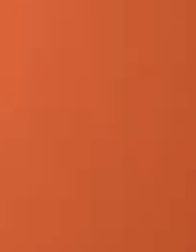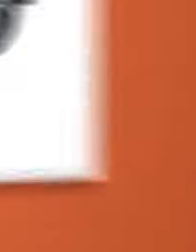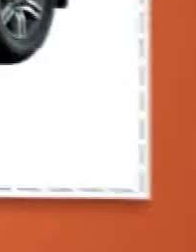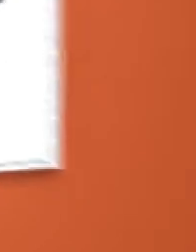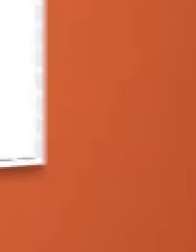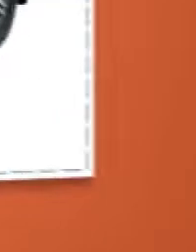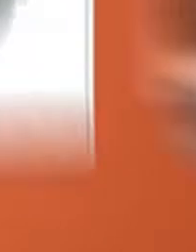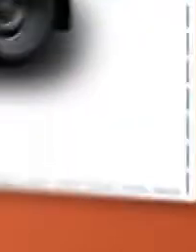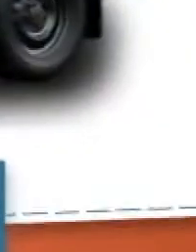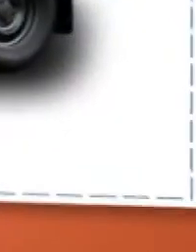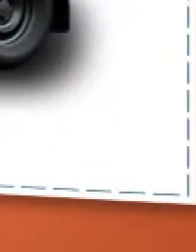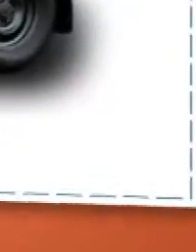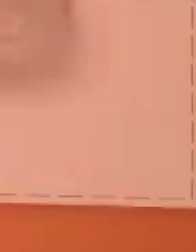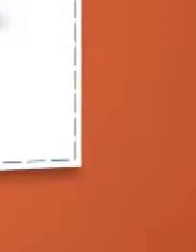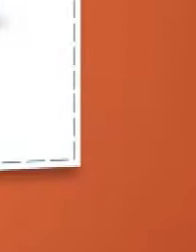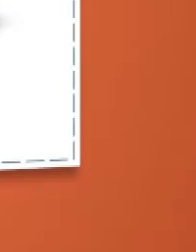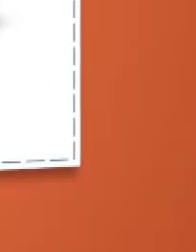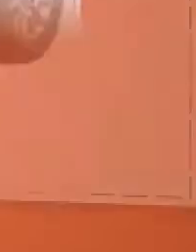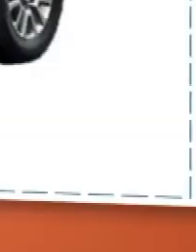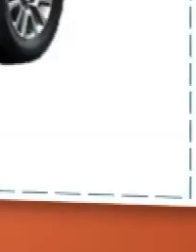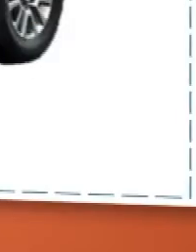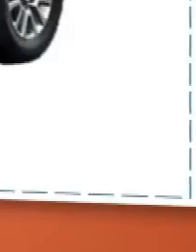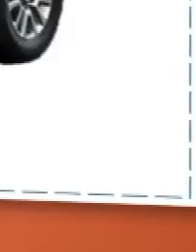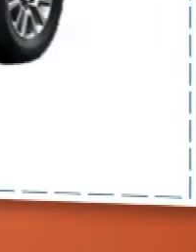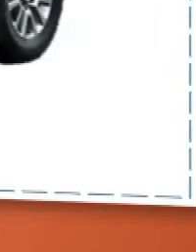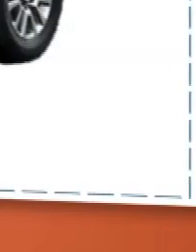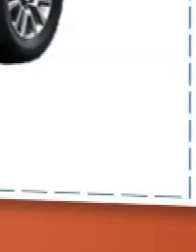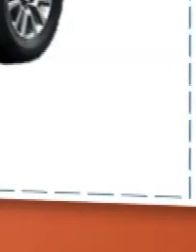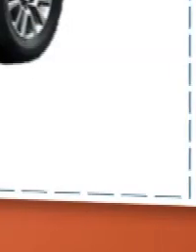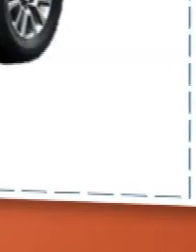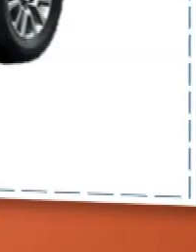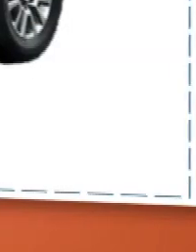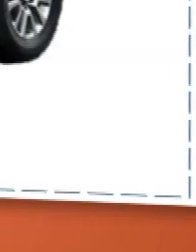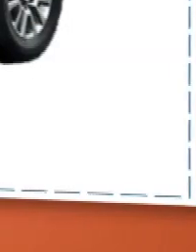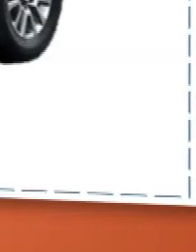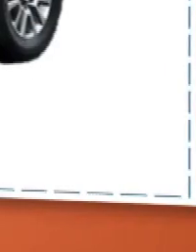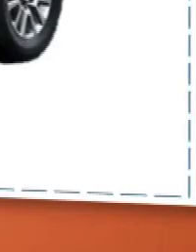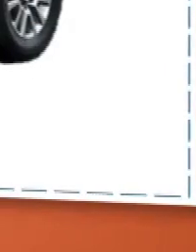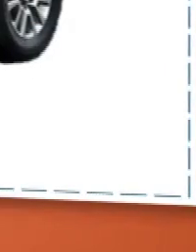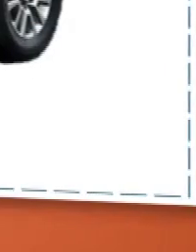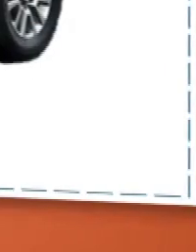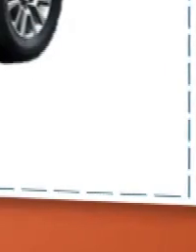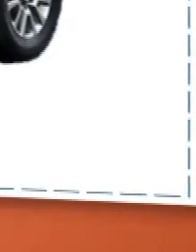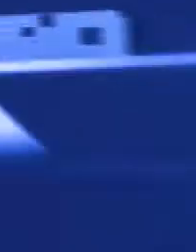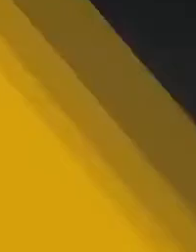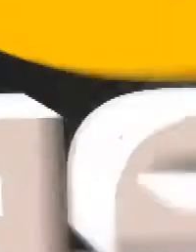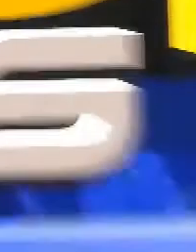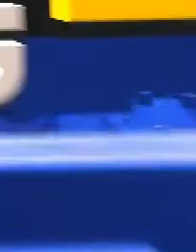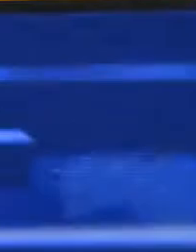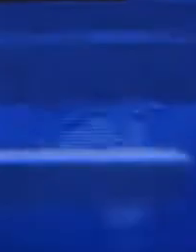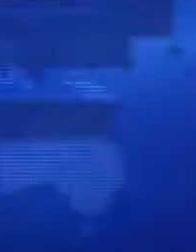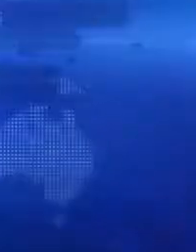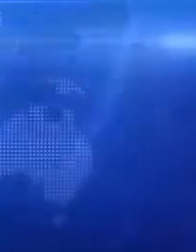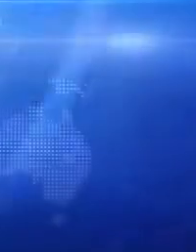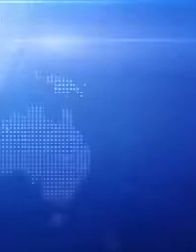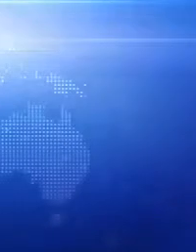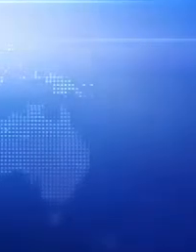los vehículos Fortuner, Hilux, Ram 4, 4Runner. Aplica condiciones y restricciones.